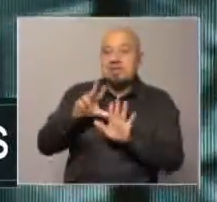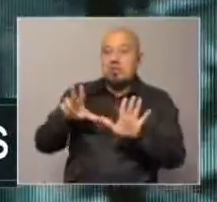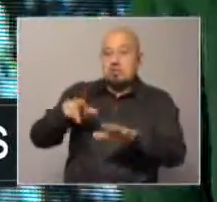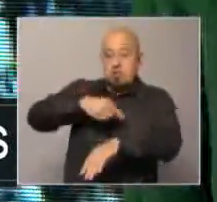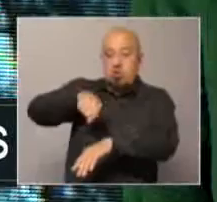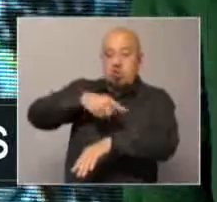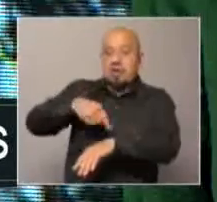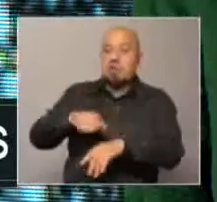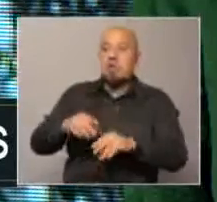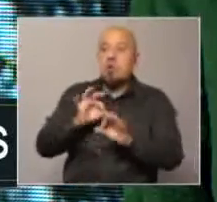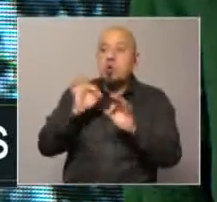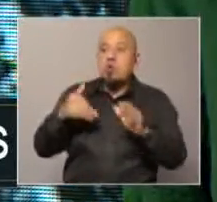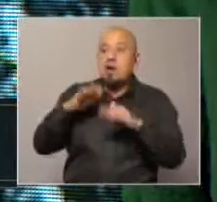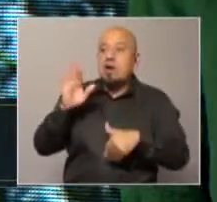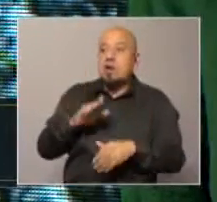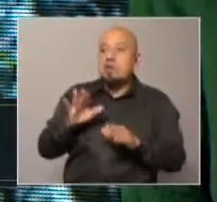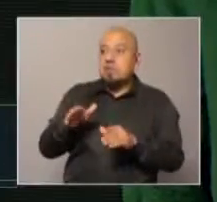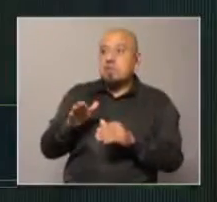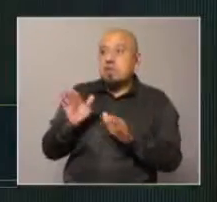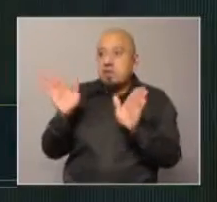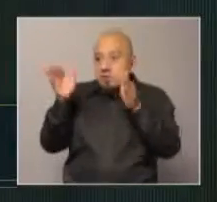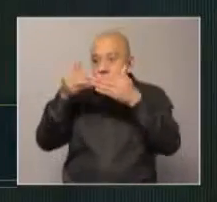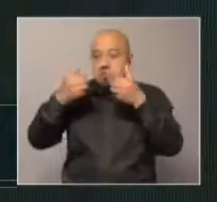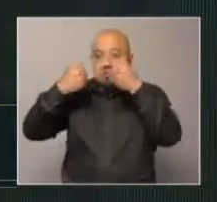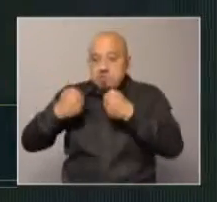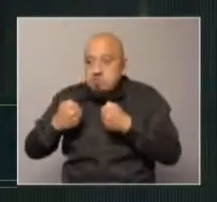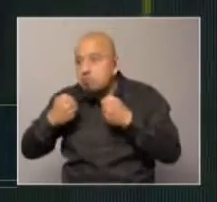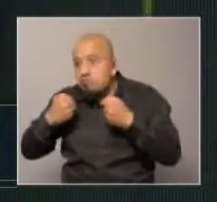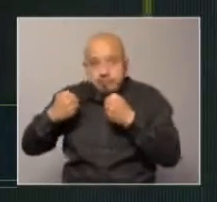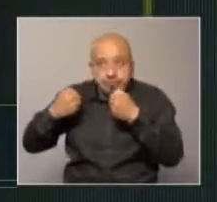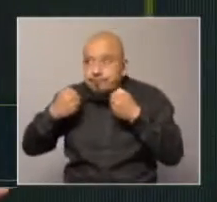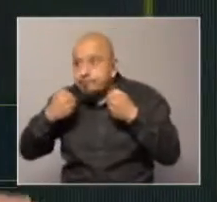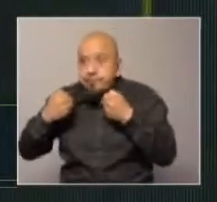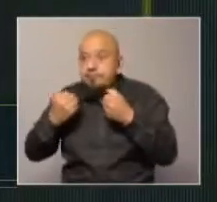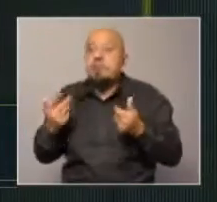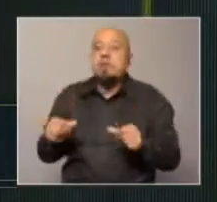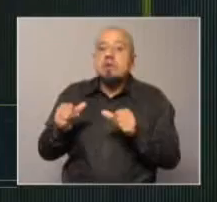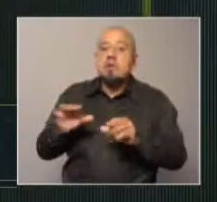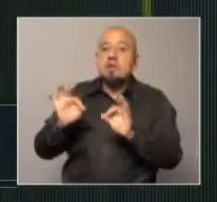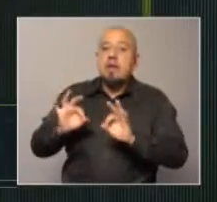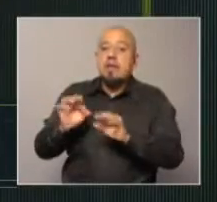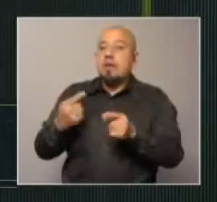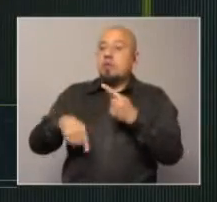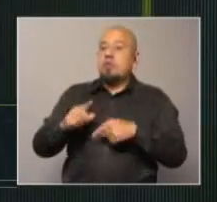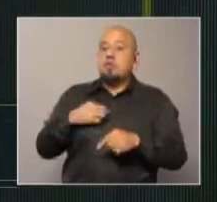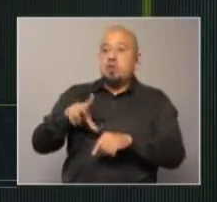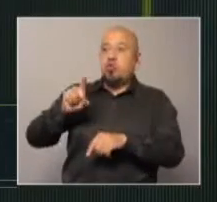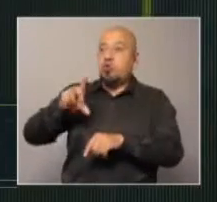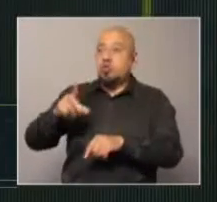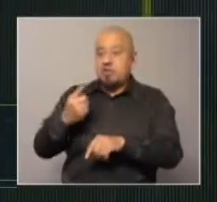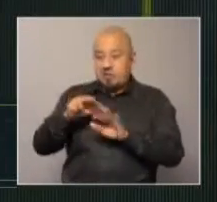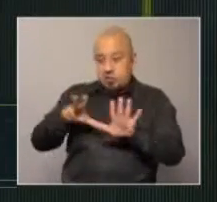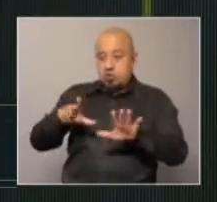horas al día o más encerrados en las celdas, 32 de ellos pasan entre 12 y 18, y solo